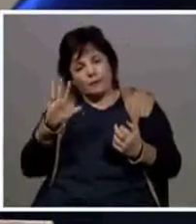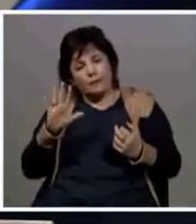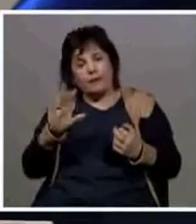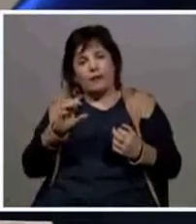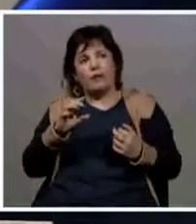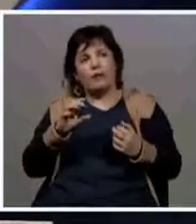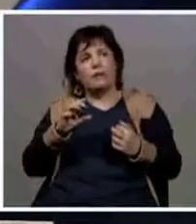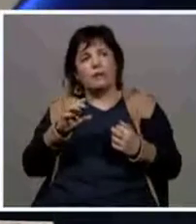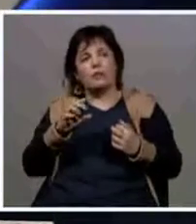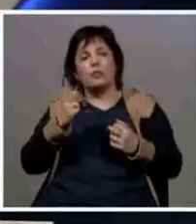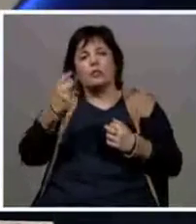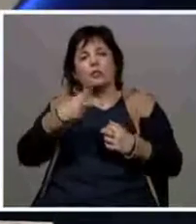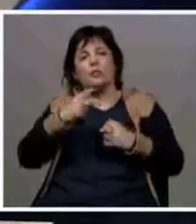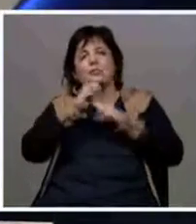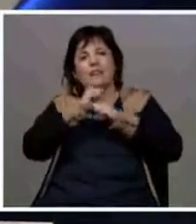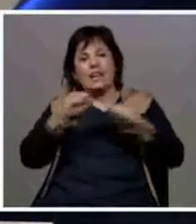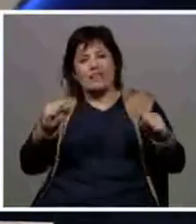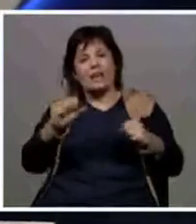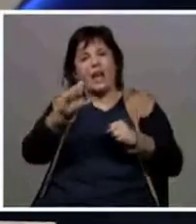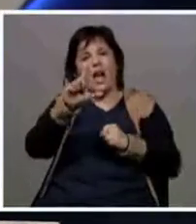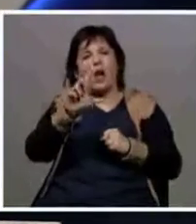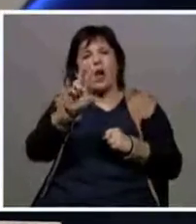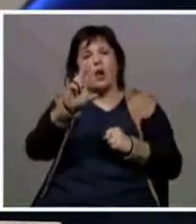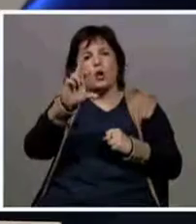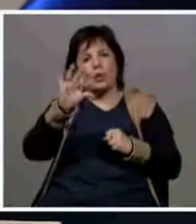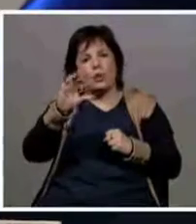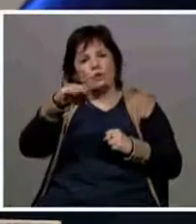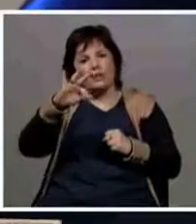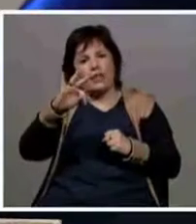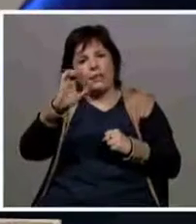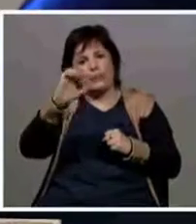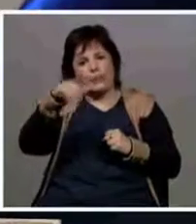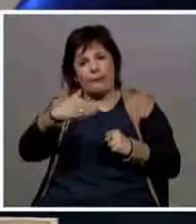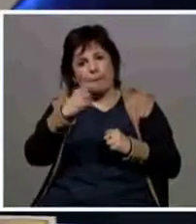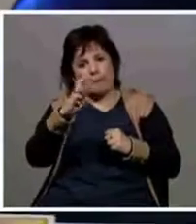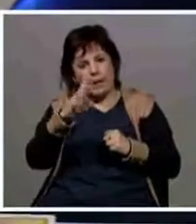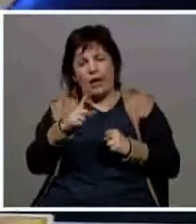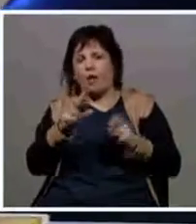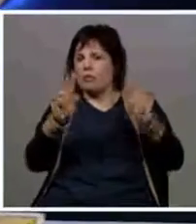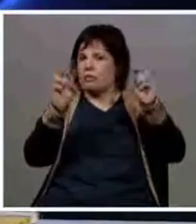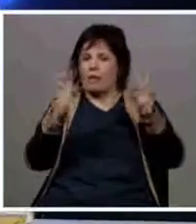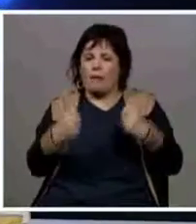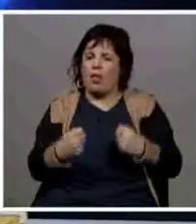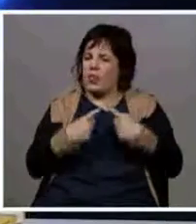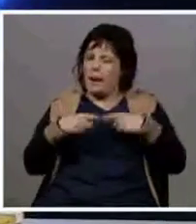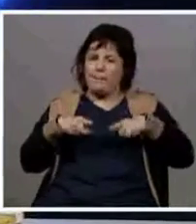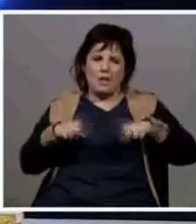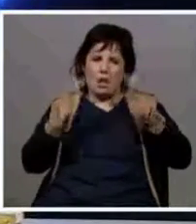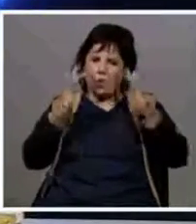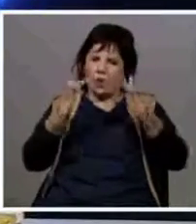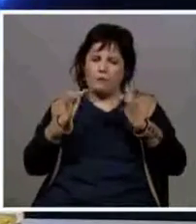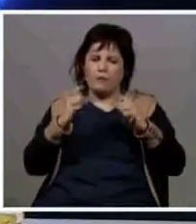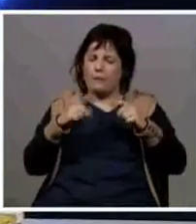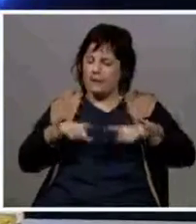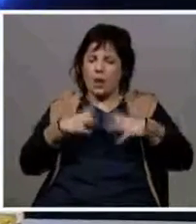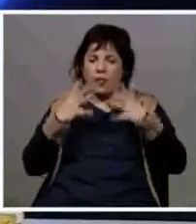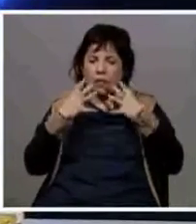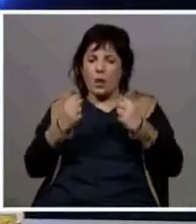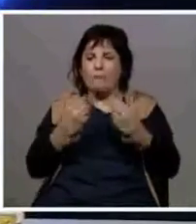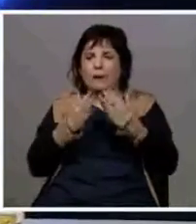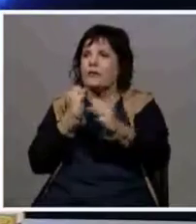de la subsecretaria de luz estaba realmente preocupada por esto lo tomo como un tema de agenda del ministerio y empezó como a trabajar con los otros